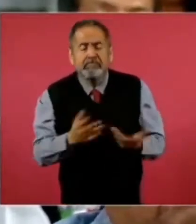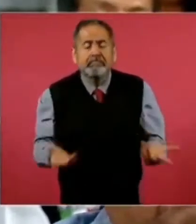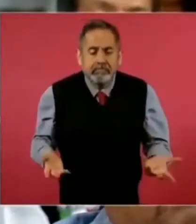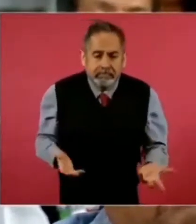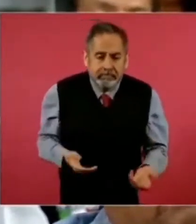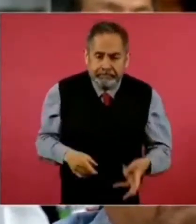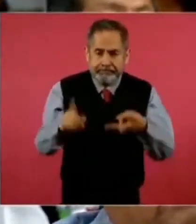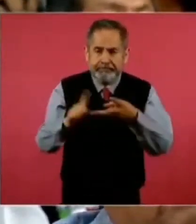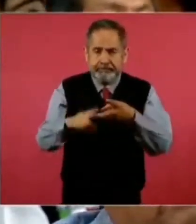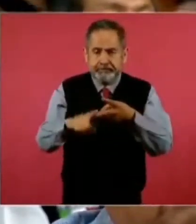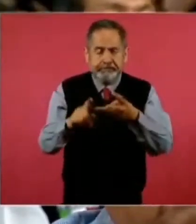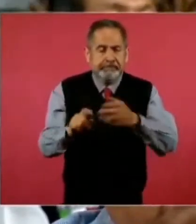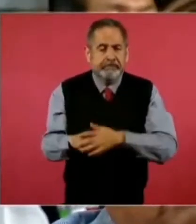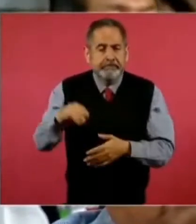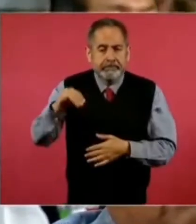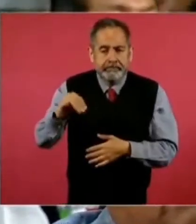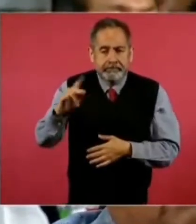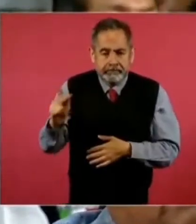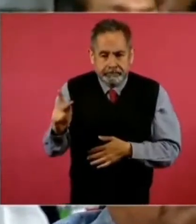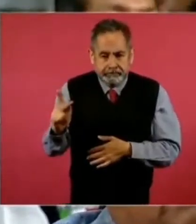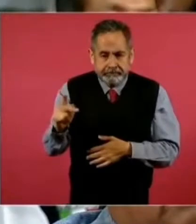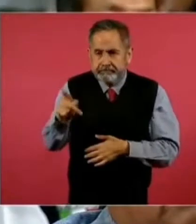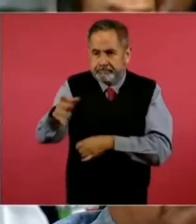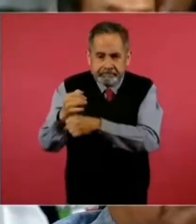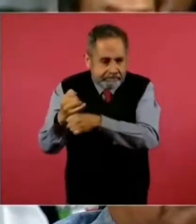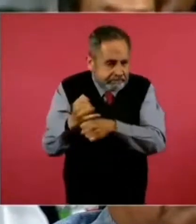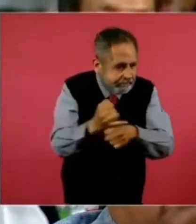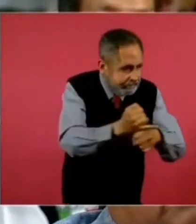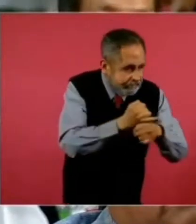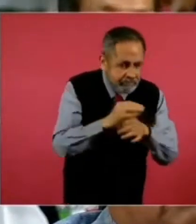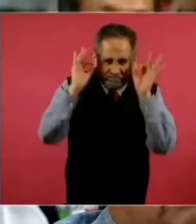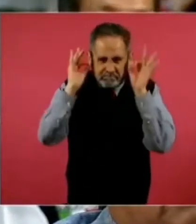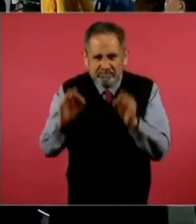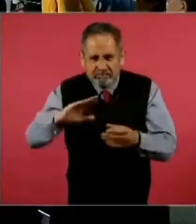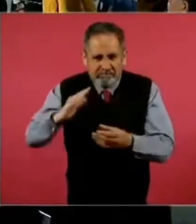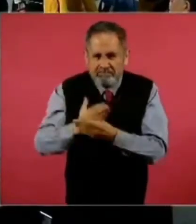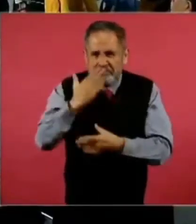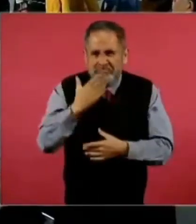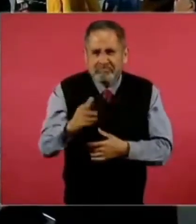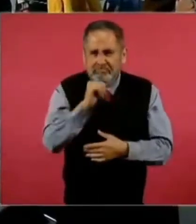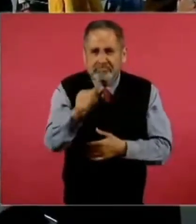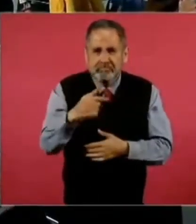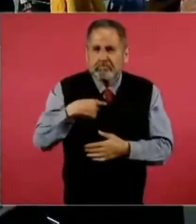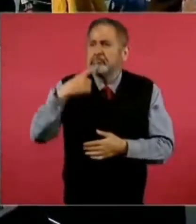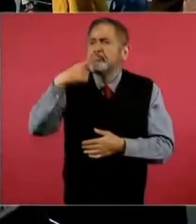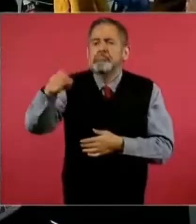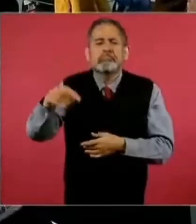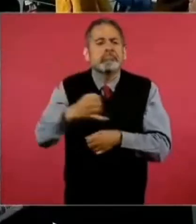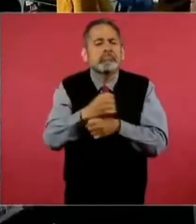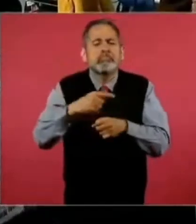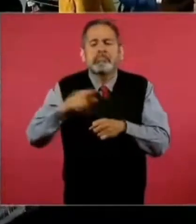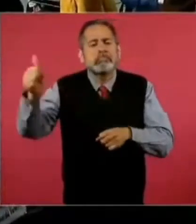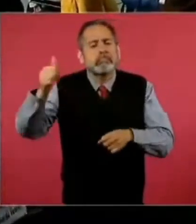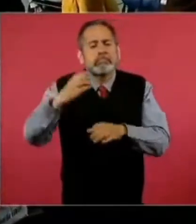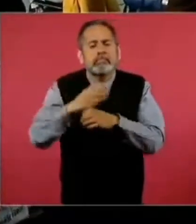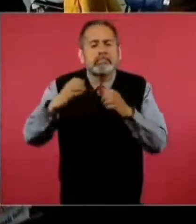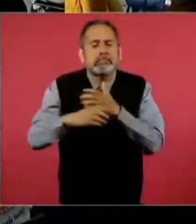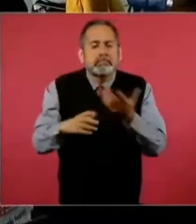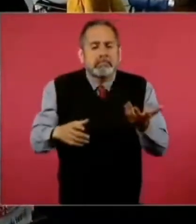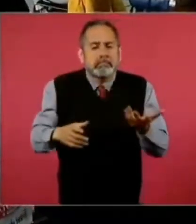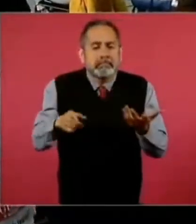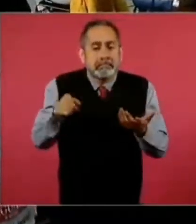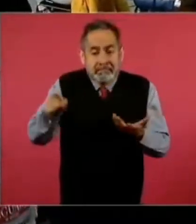diligencias realizadas por el MP no son determinantes para el propósito de la denuncia. Incluso están tan